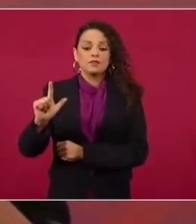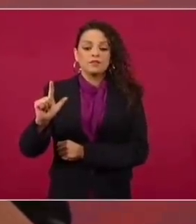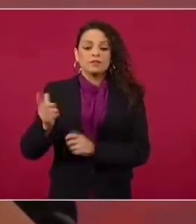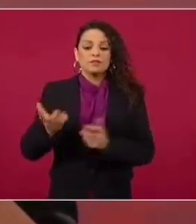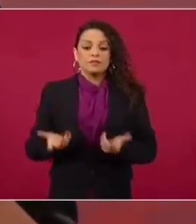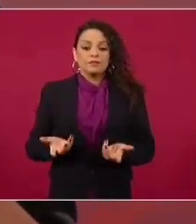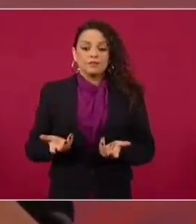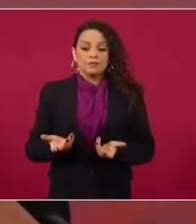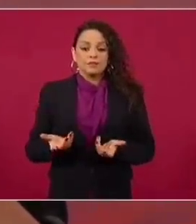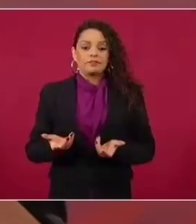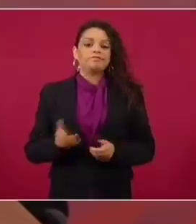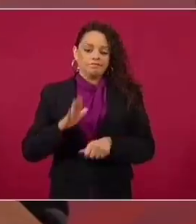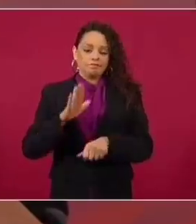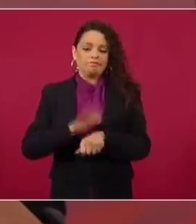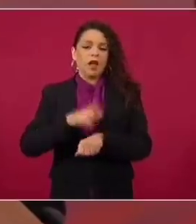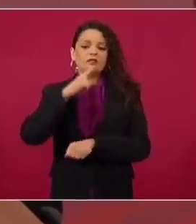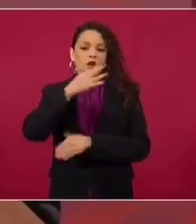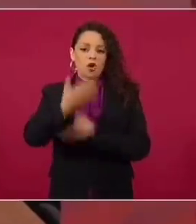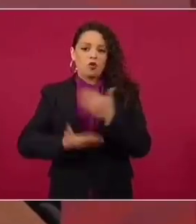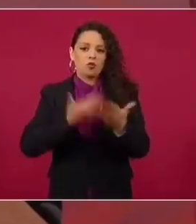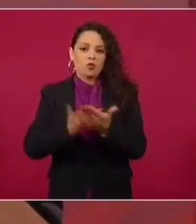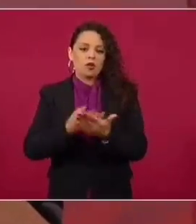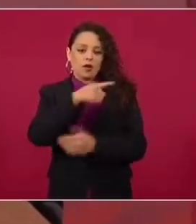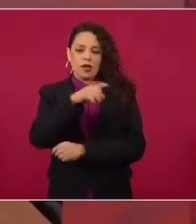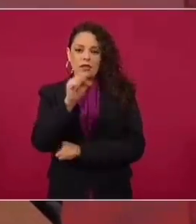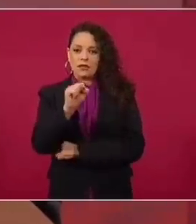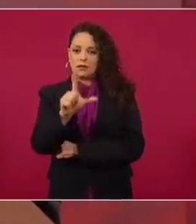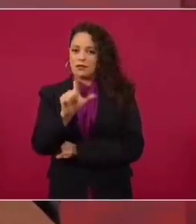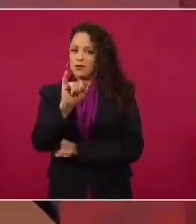Era mejor la propuesta de la empresa de Slim,